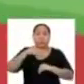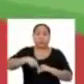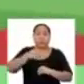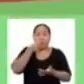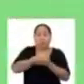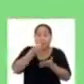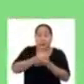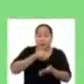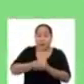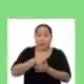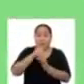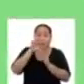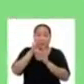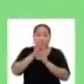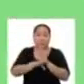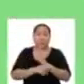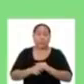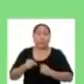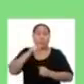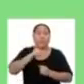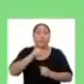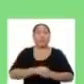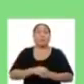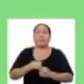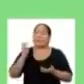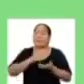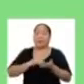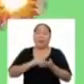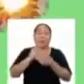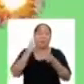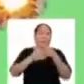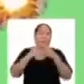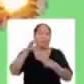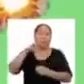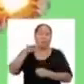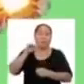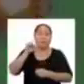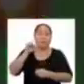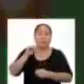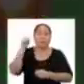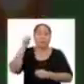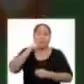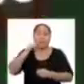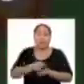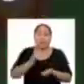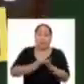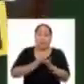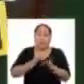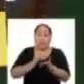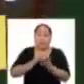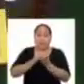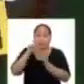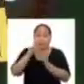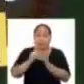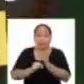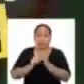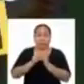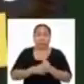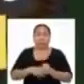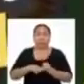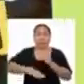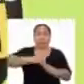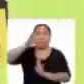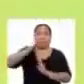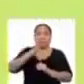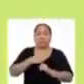más bajos. Al final, todo esto provocó más crisis, la moneda comenzó a perder su valor y los precios subieron.